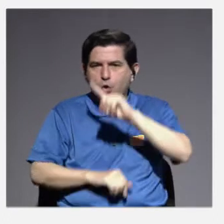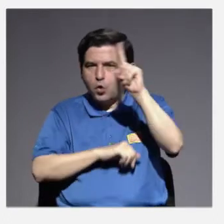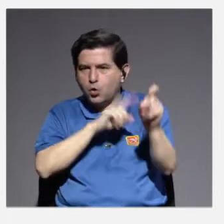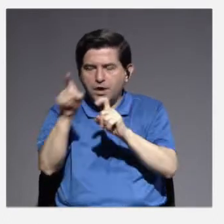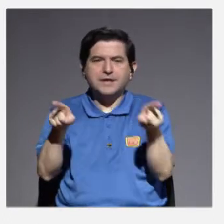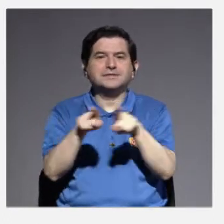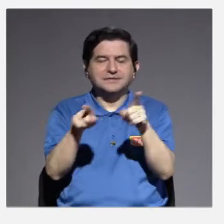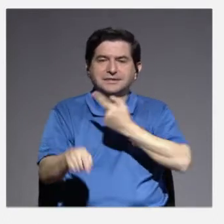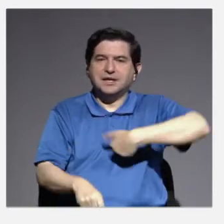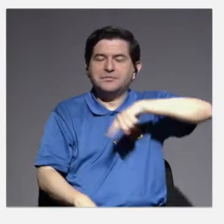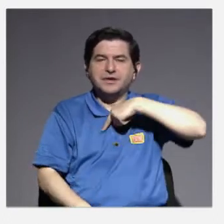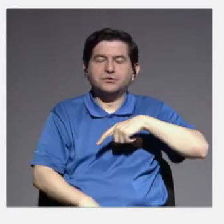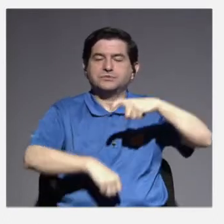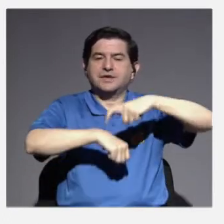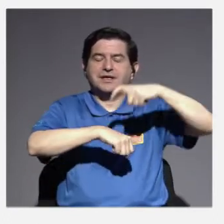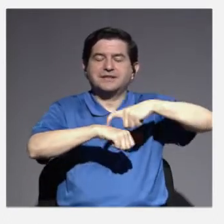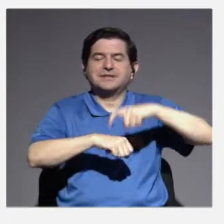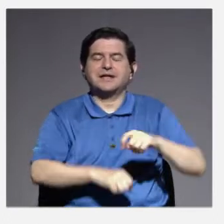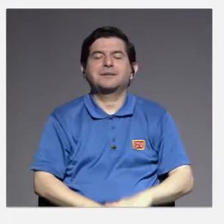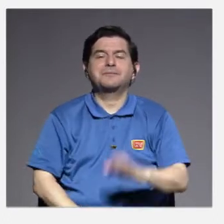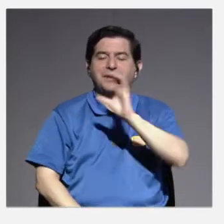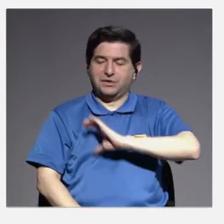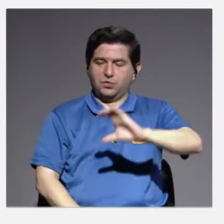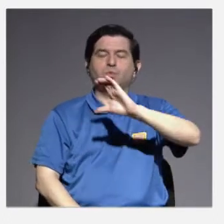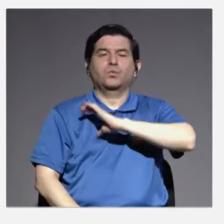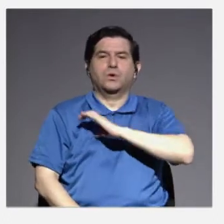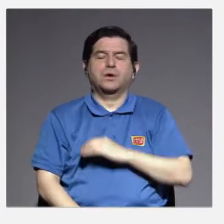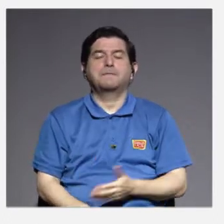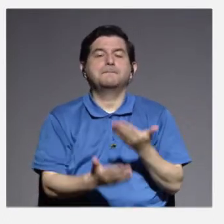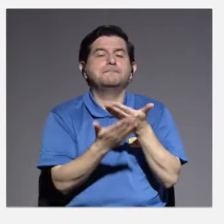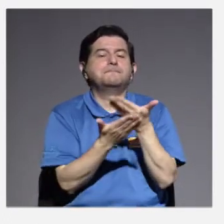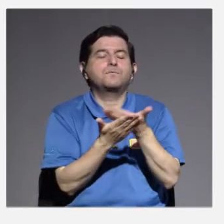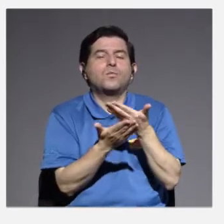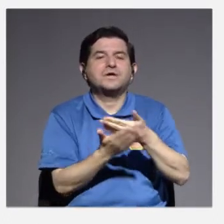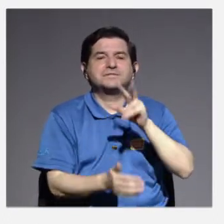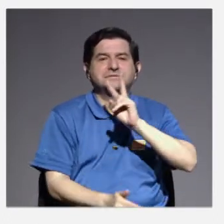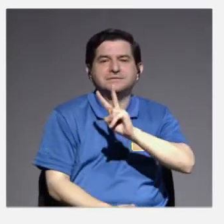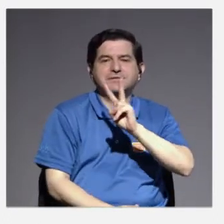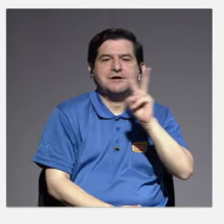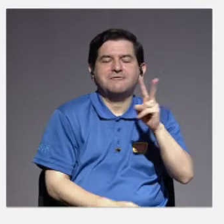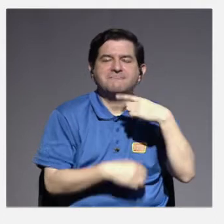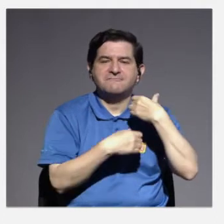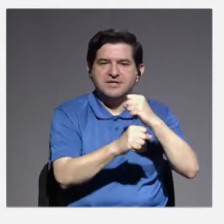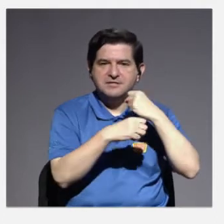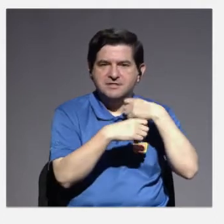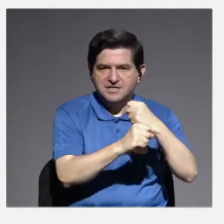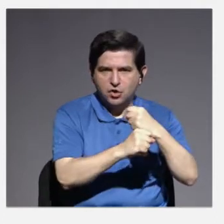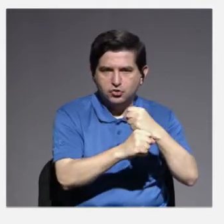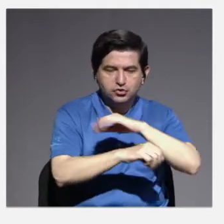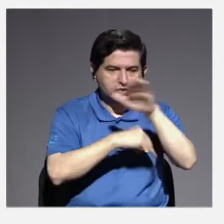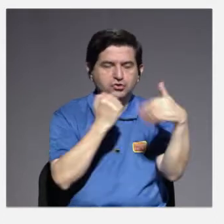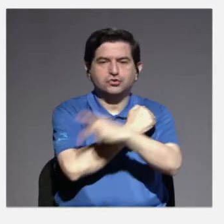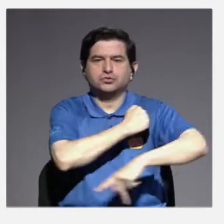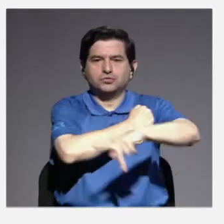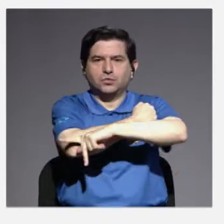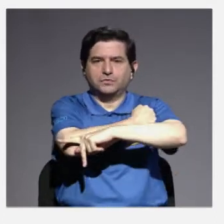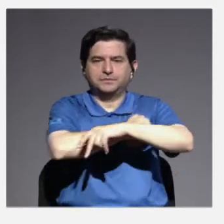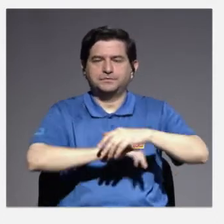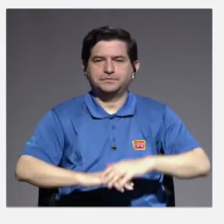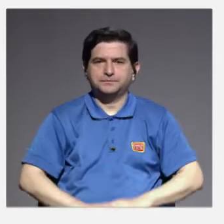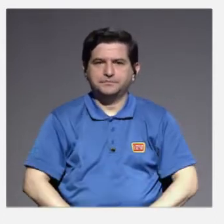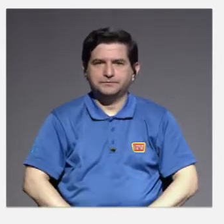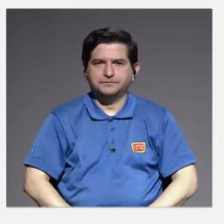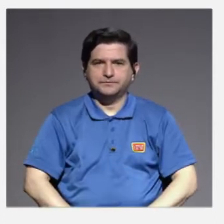nosotros realizamos una fase cualitativa también con una muestra de 22 municipalidades en todo el país.